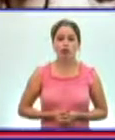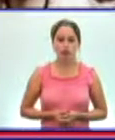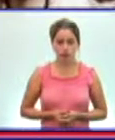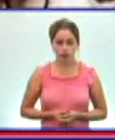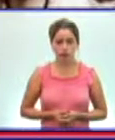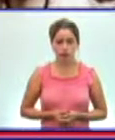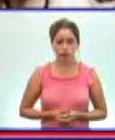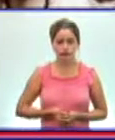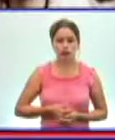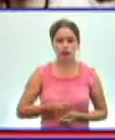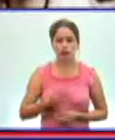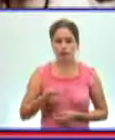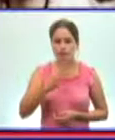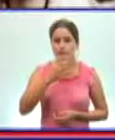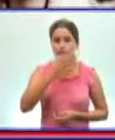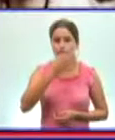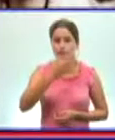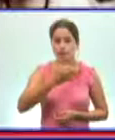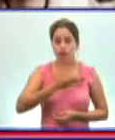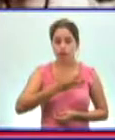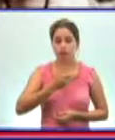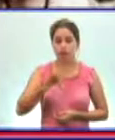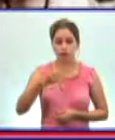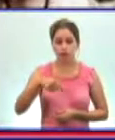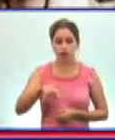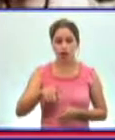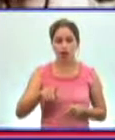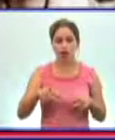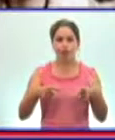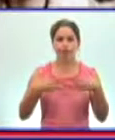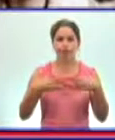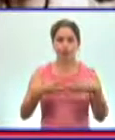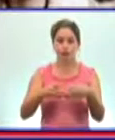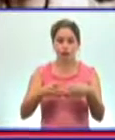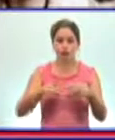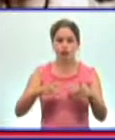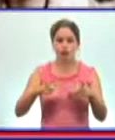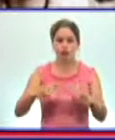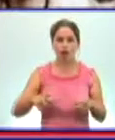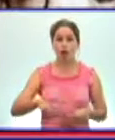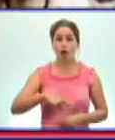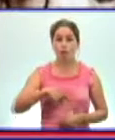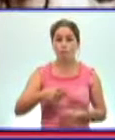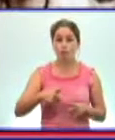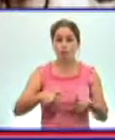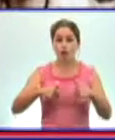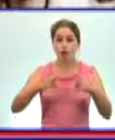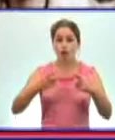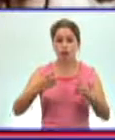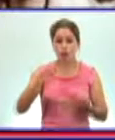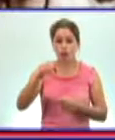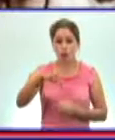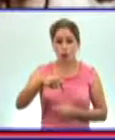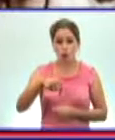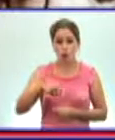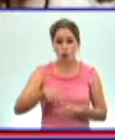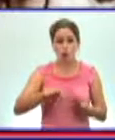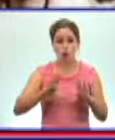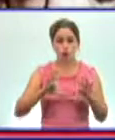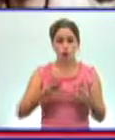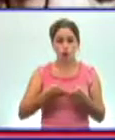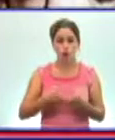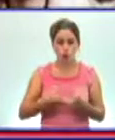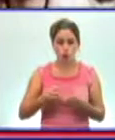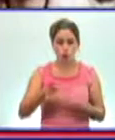sencillamente sale porque estaba cumpliendo con el reto que él mismo se había propuesto. Estaba cumpliendo la palabra de todo revolucionario